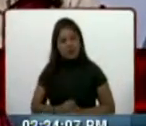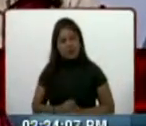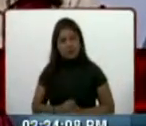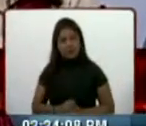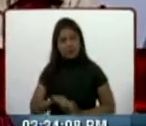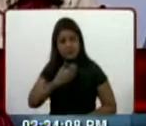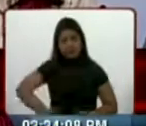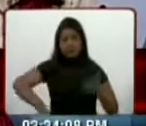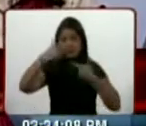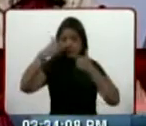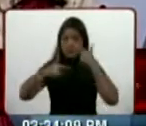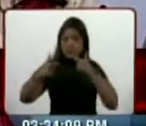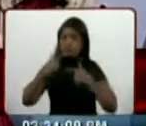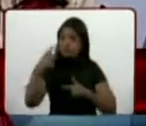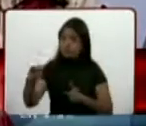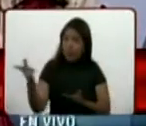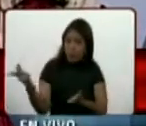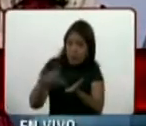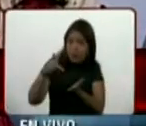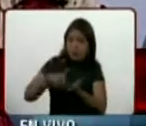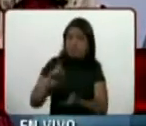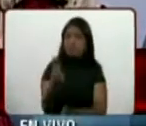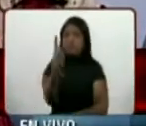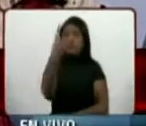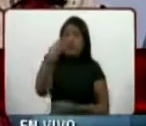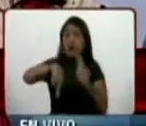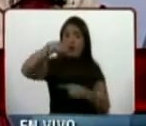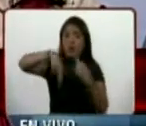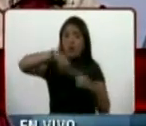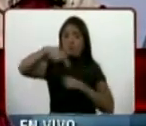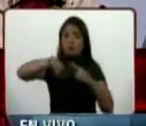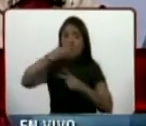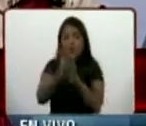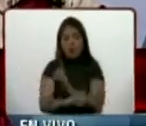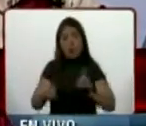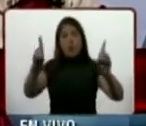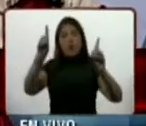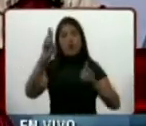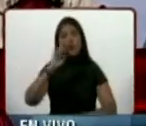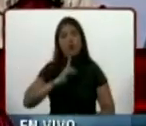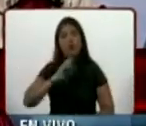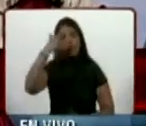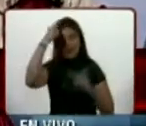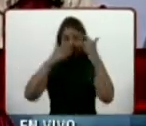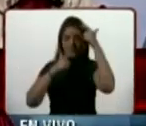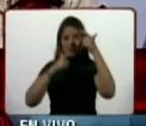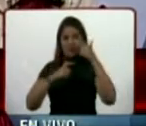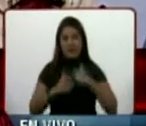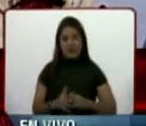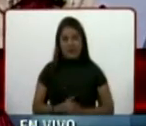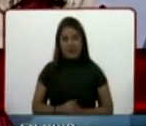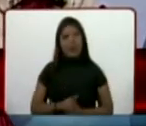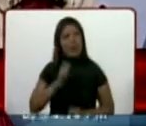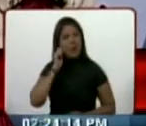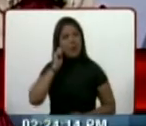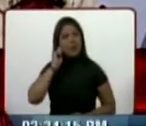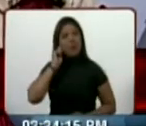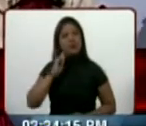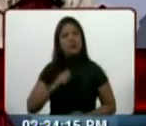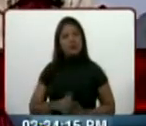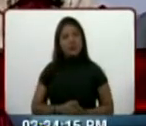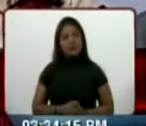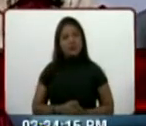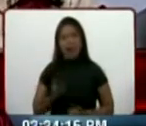comandante Chávez le dio el puesto de protagonista principal de la revolución democrática de Bolívar y de Chávez. La mujer, nunca